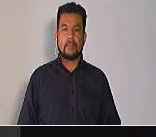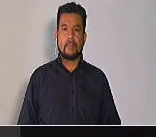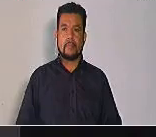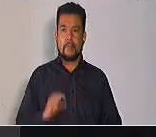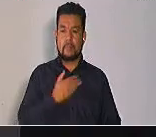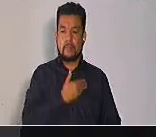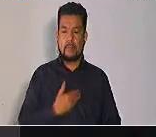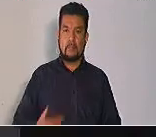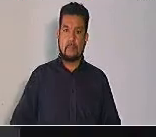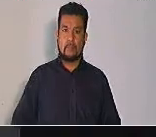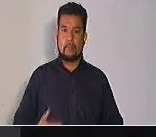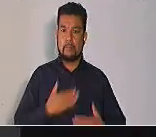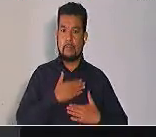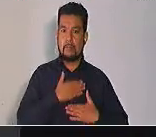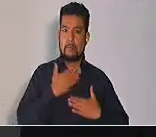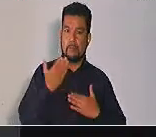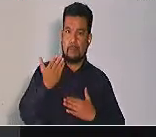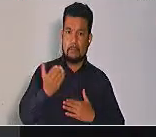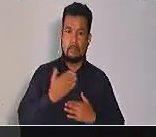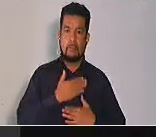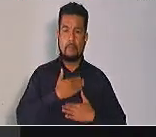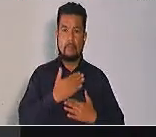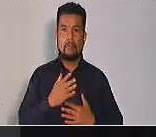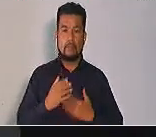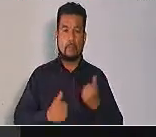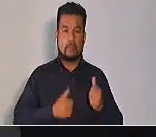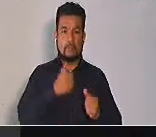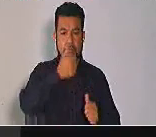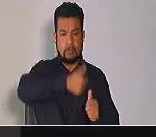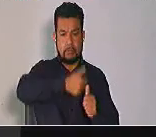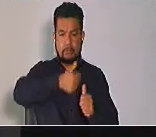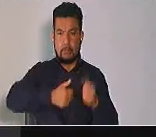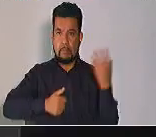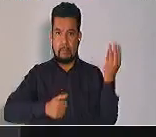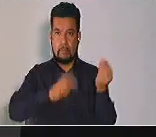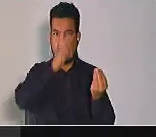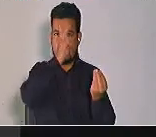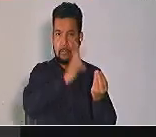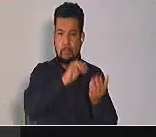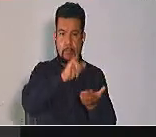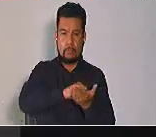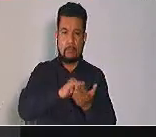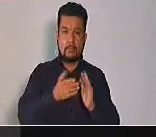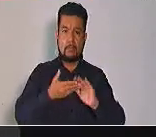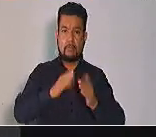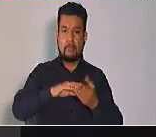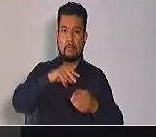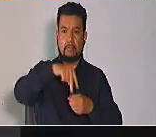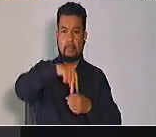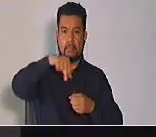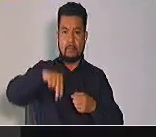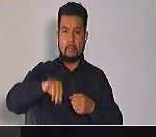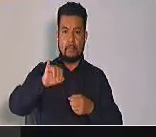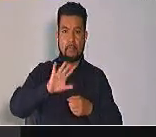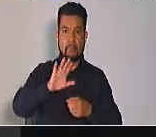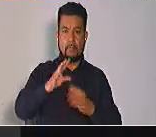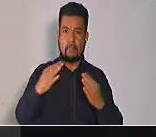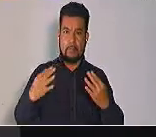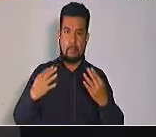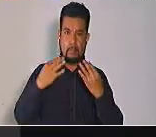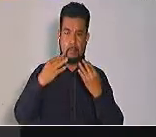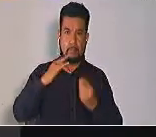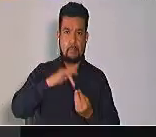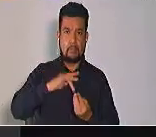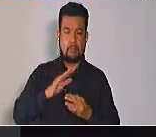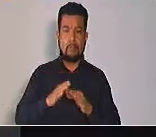Señor presidente, le presento un cordial saludo a usted, un cordial saludo a cada uno de los honorables concejales, así como a la comunidad ibaguereña que sigue nuestras